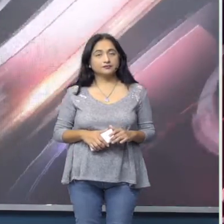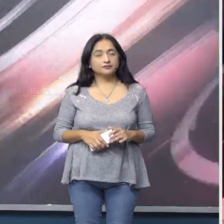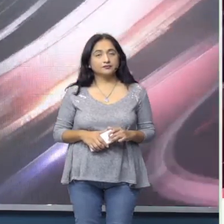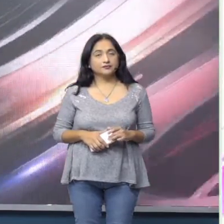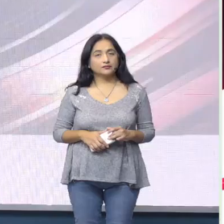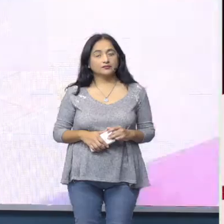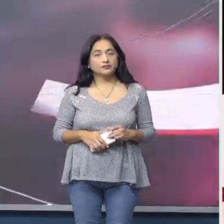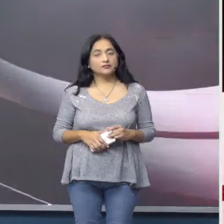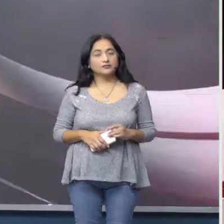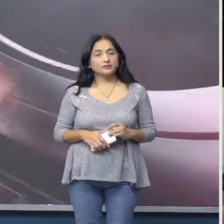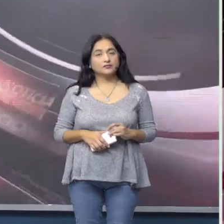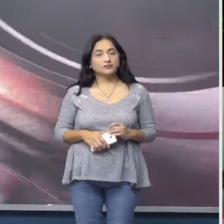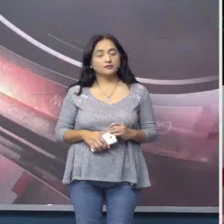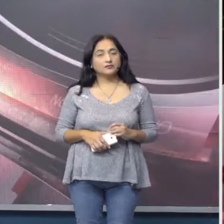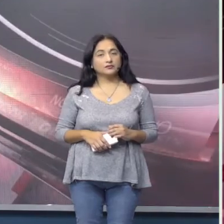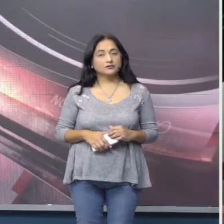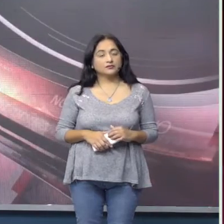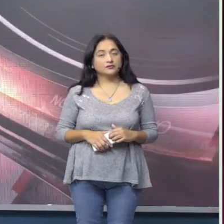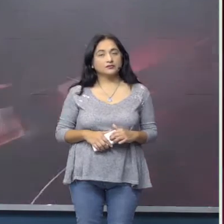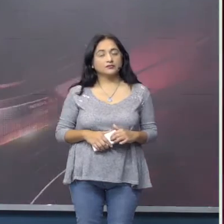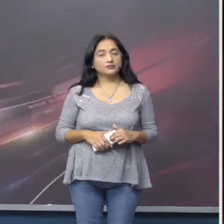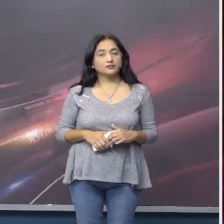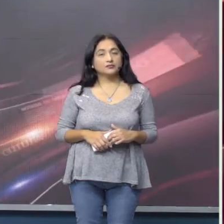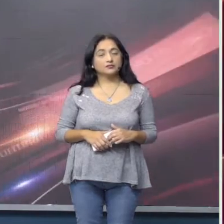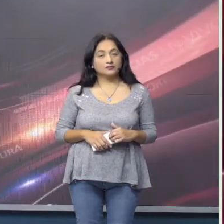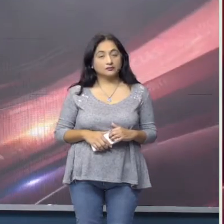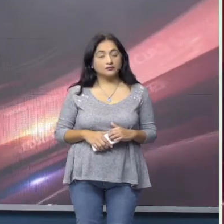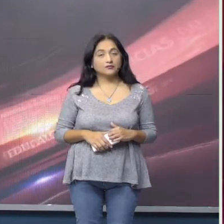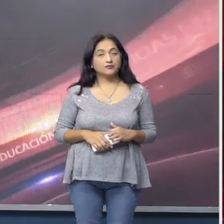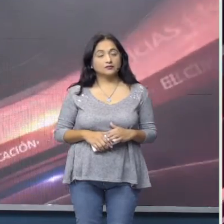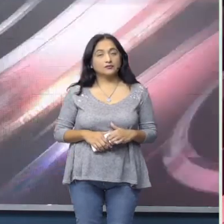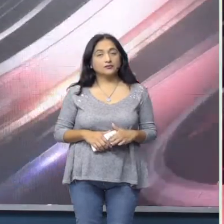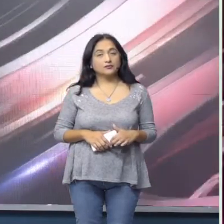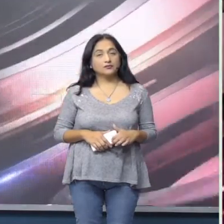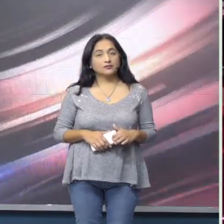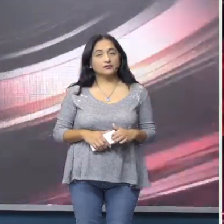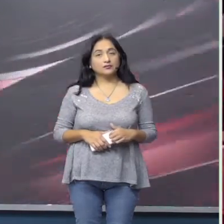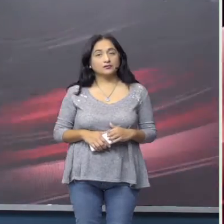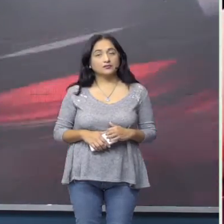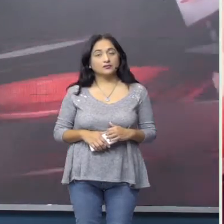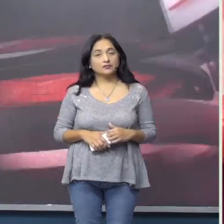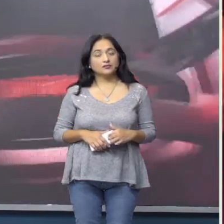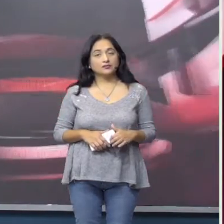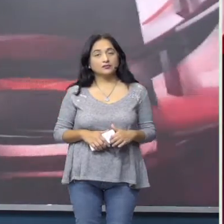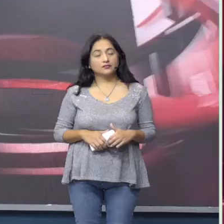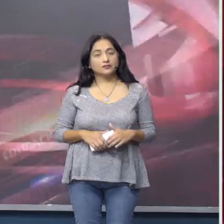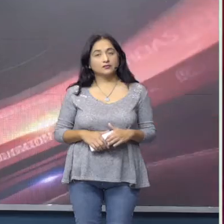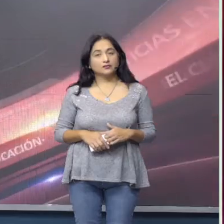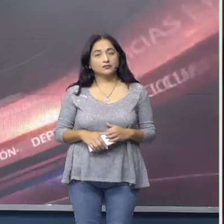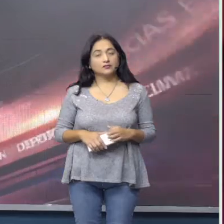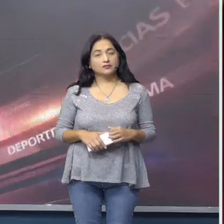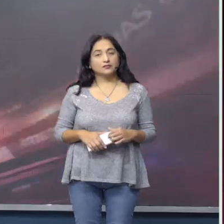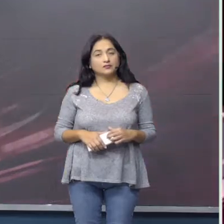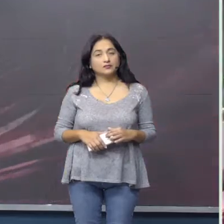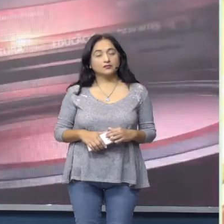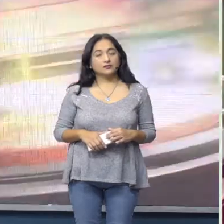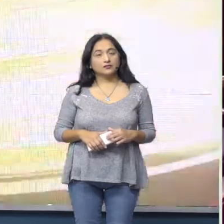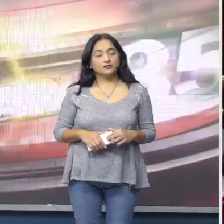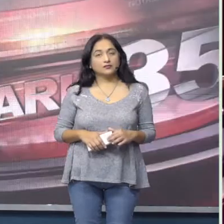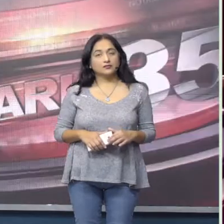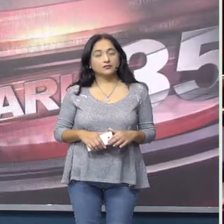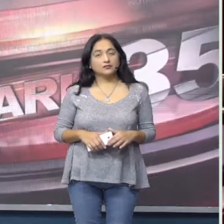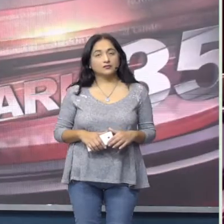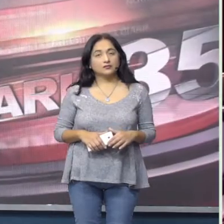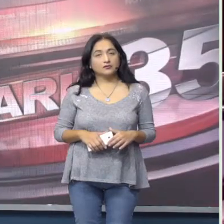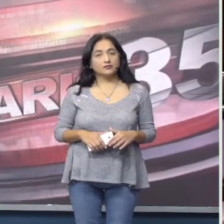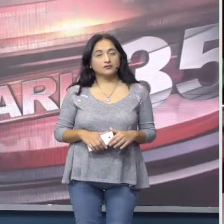de junio, para el mes de julio, vamos a tener precisión qué mes de julio se va a cobrar